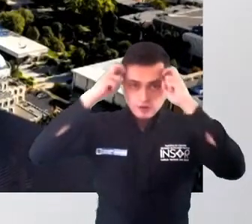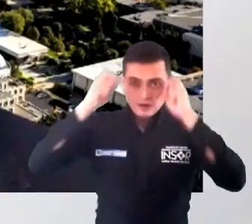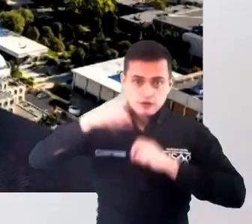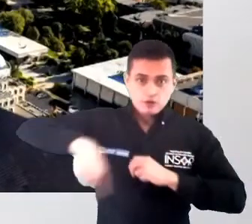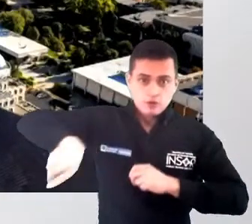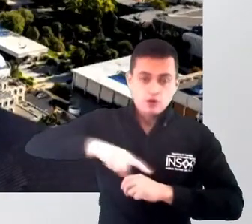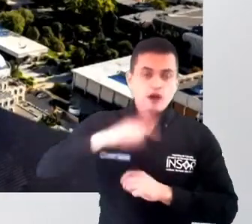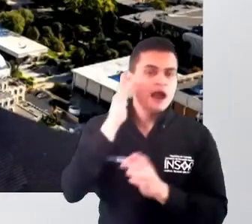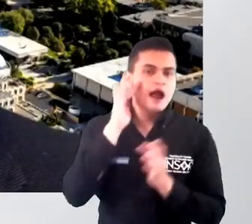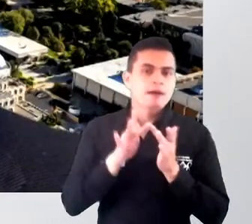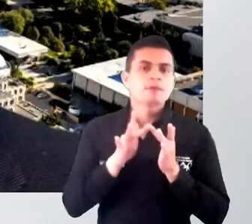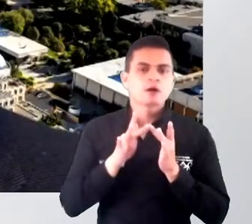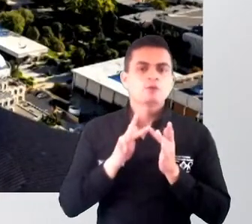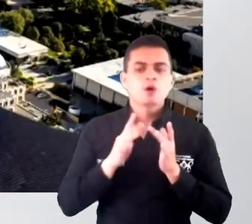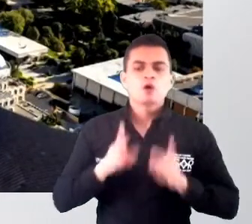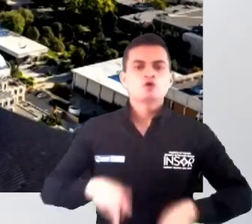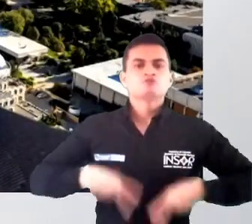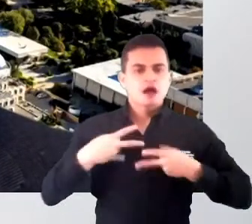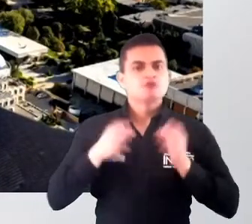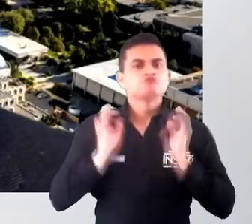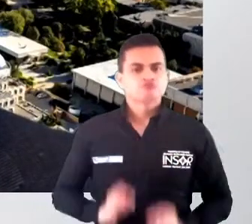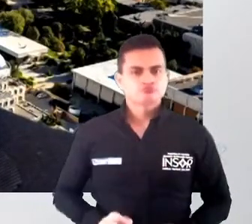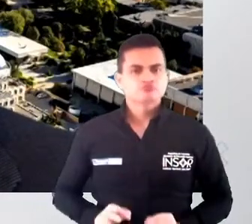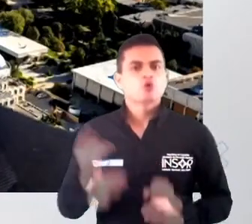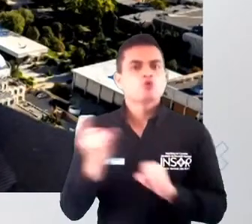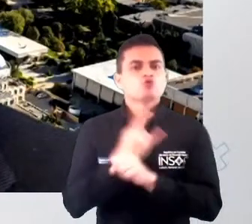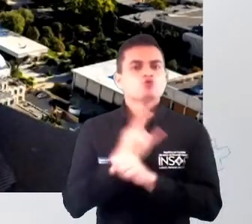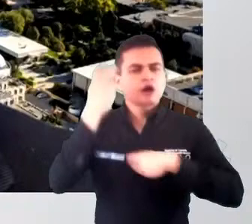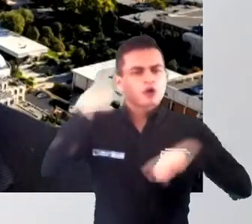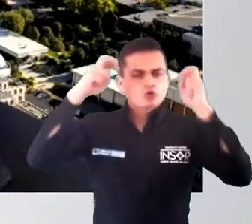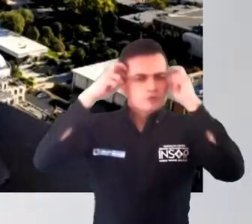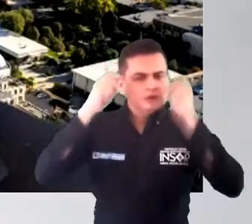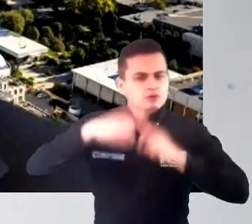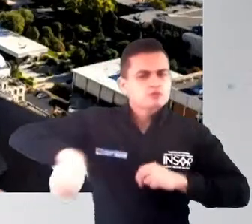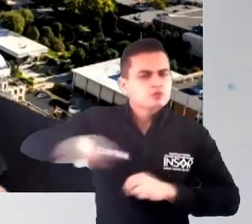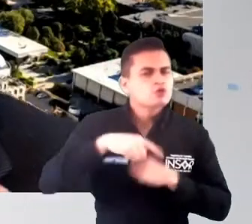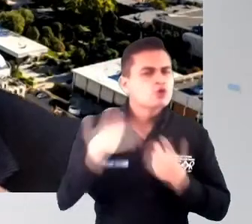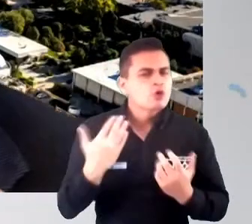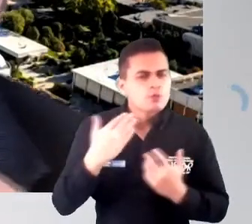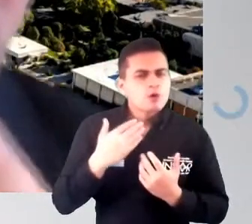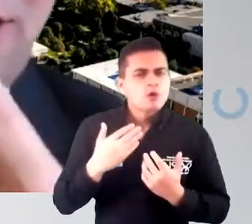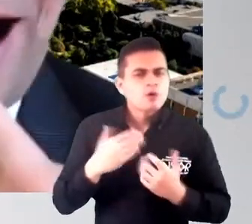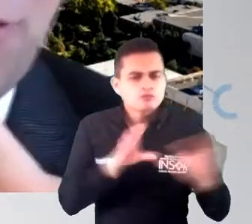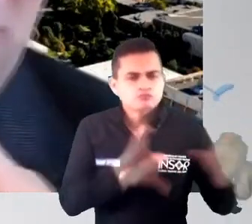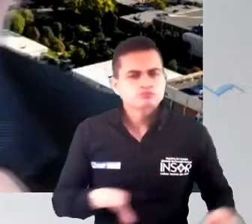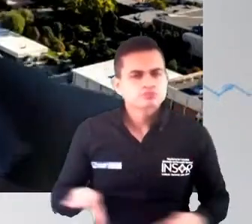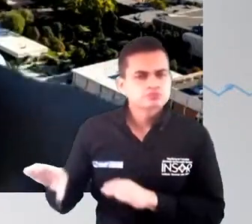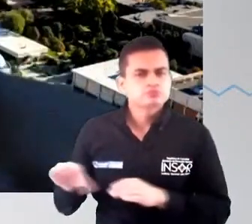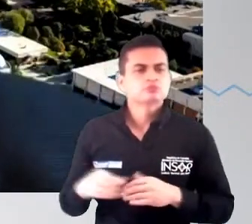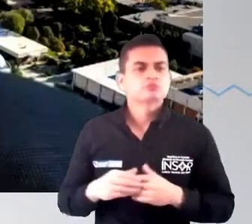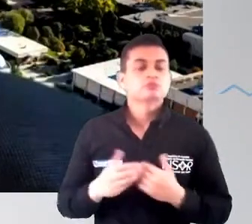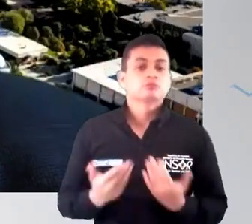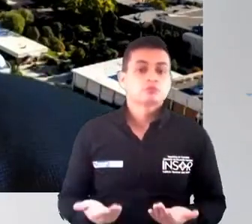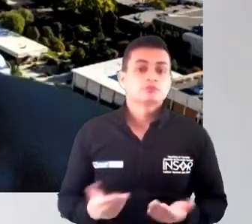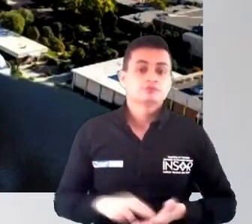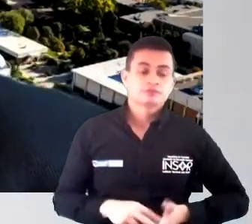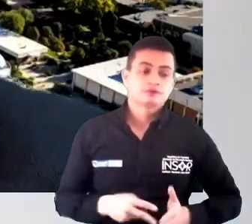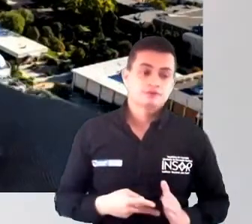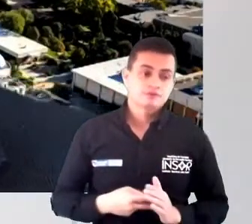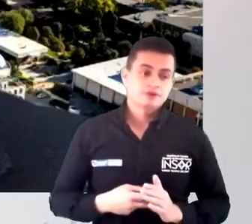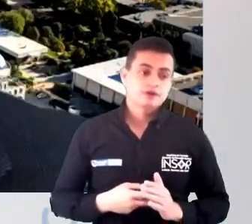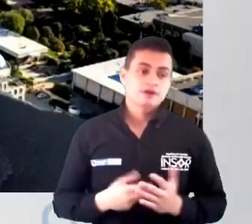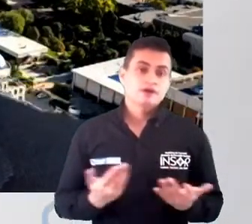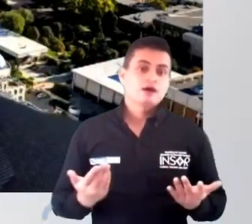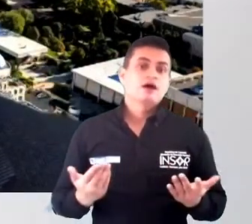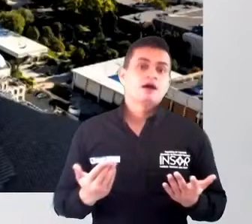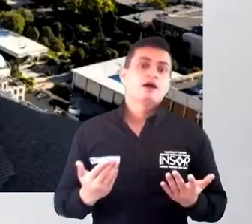vida real de la vida, pues normalmente es con las manos, es algo muy